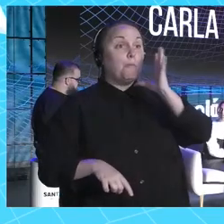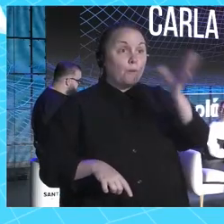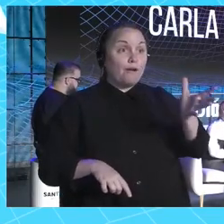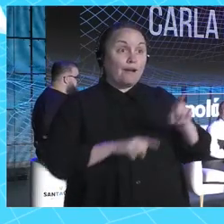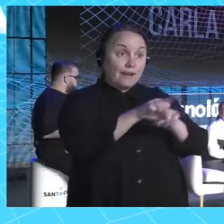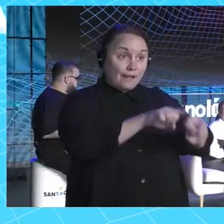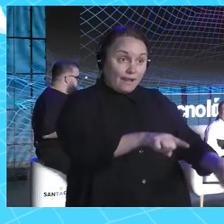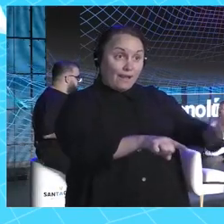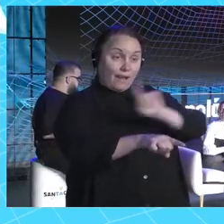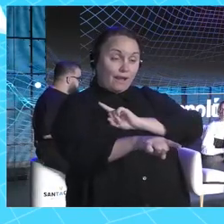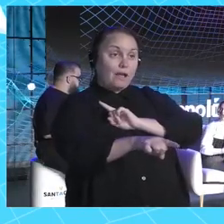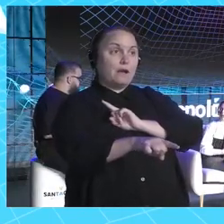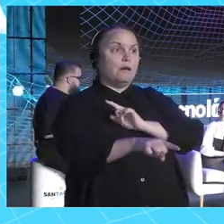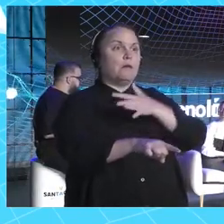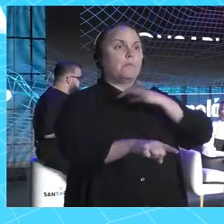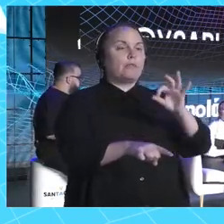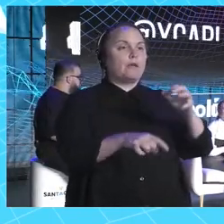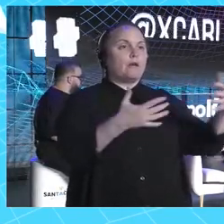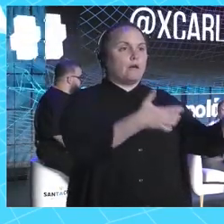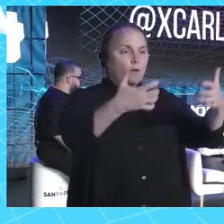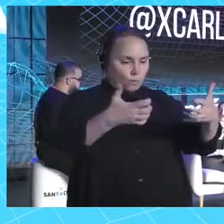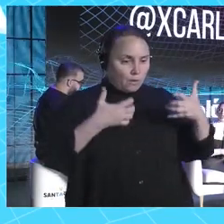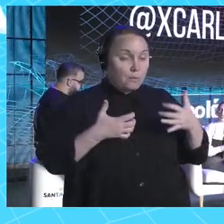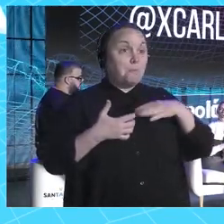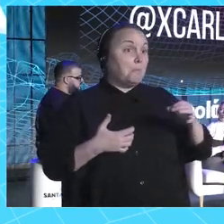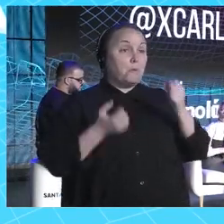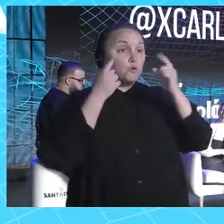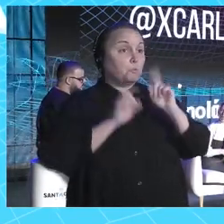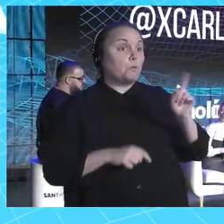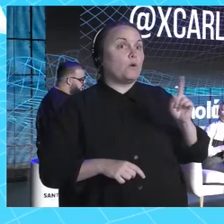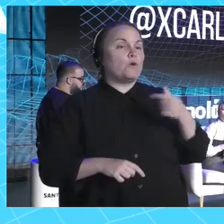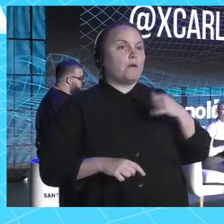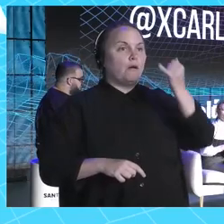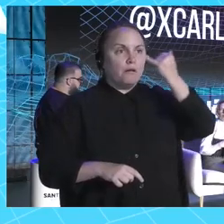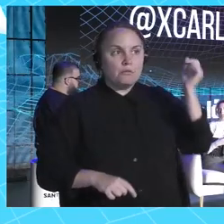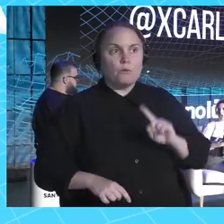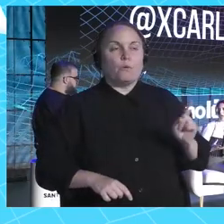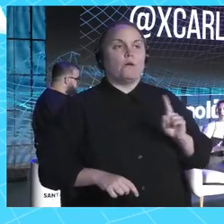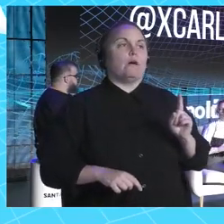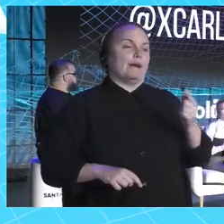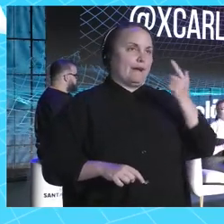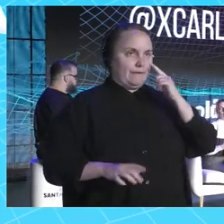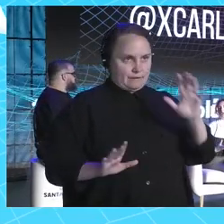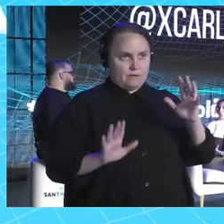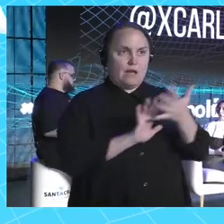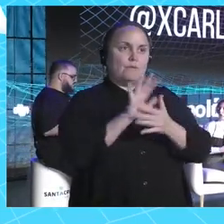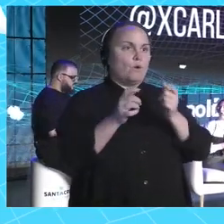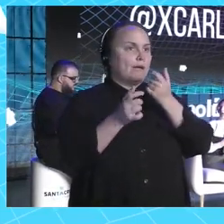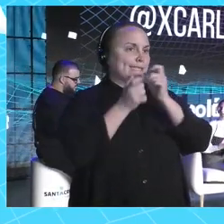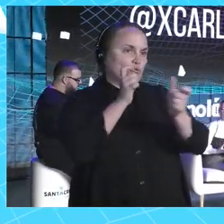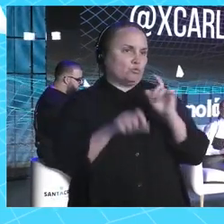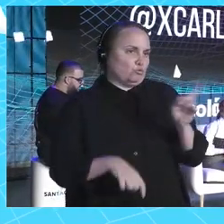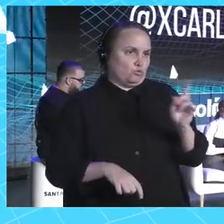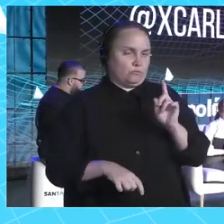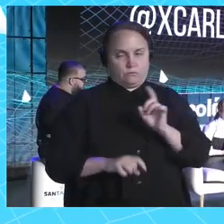través de esa crítica a lo mejor me están haciendo un comentario que o yo no soy consciente o yo no he visto obviamente no te hablo de insultos